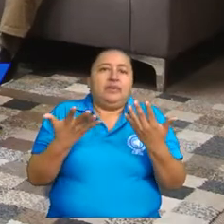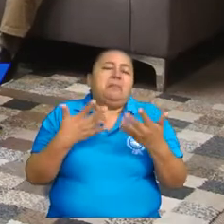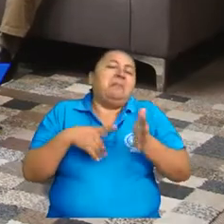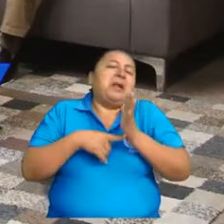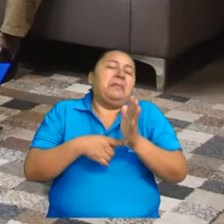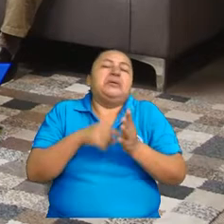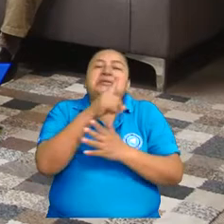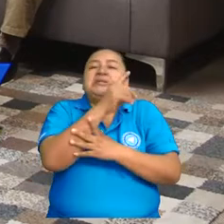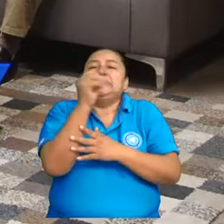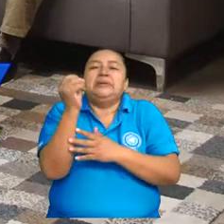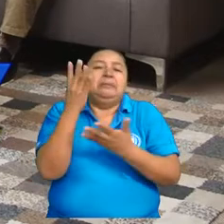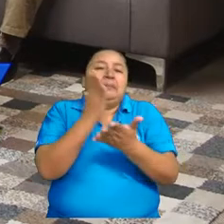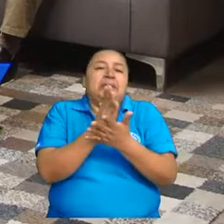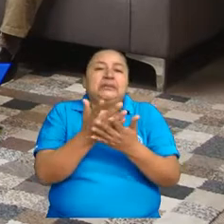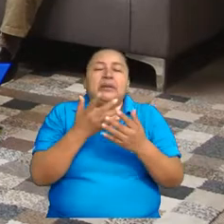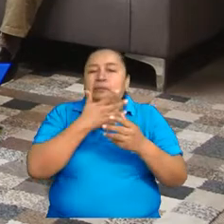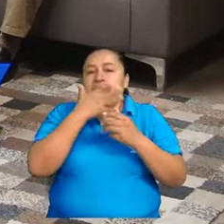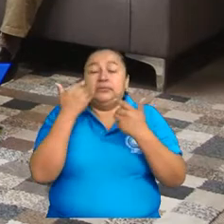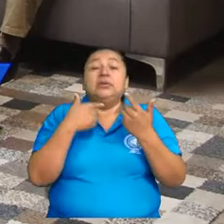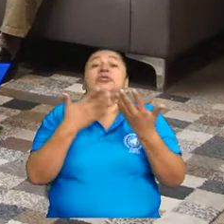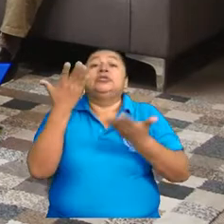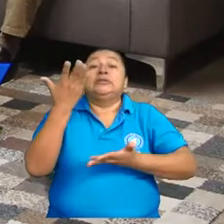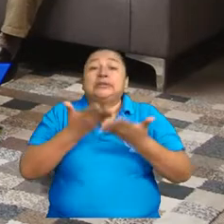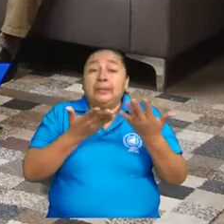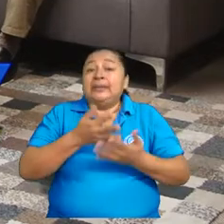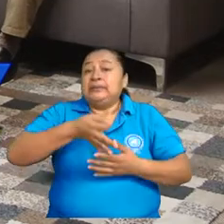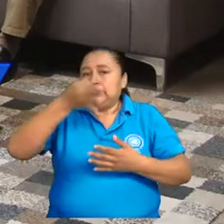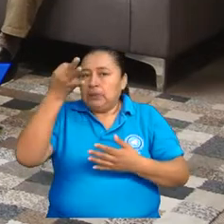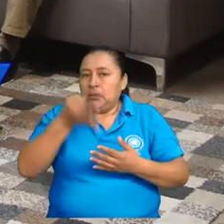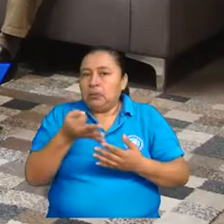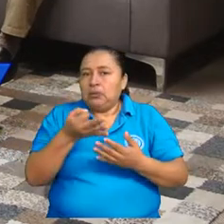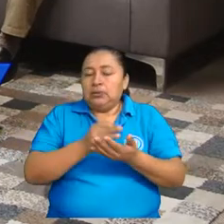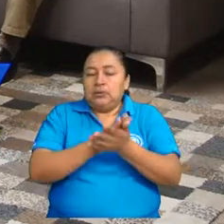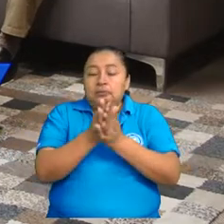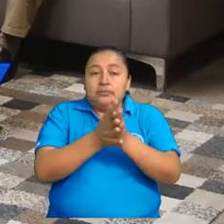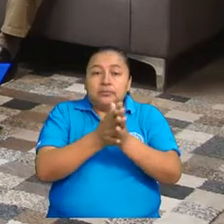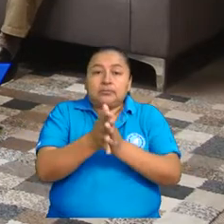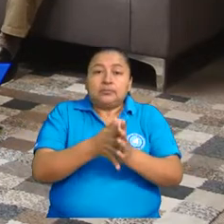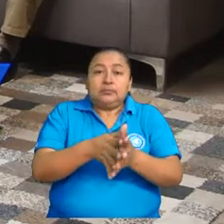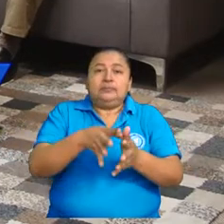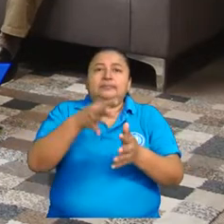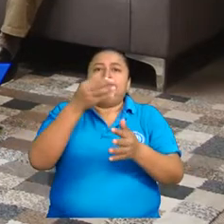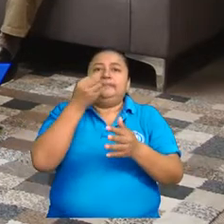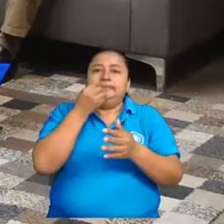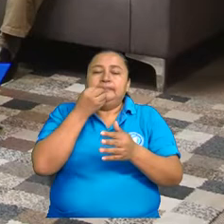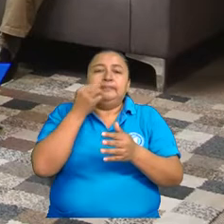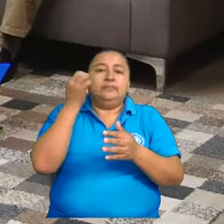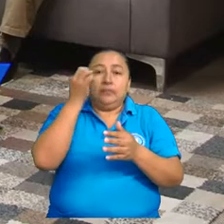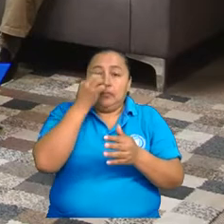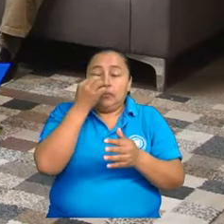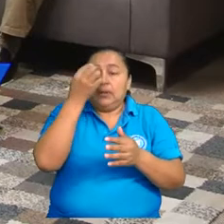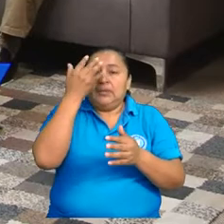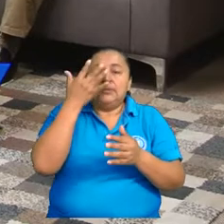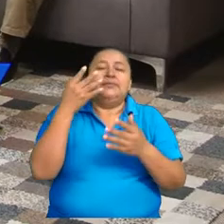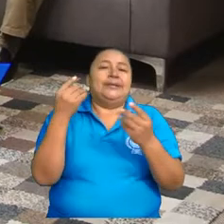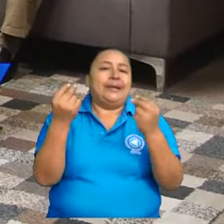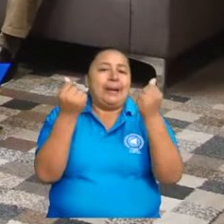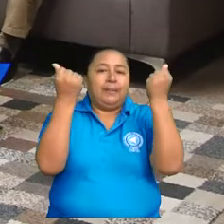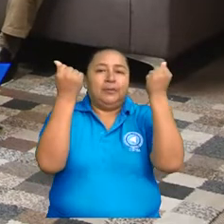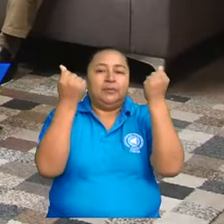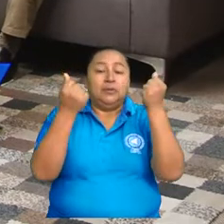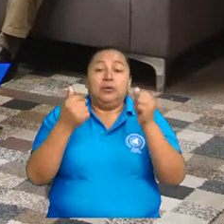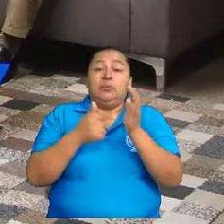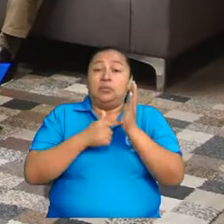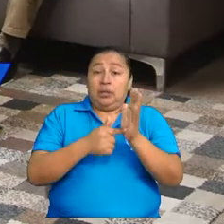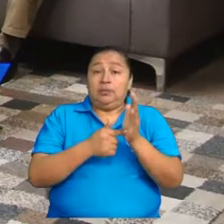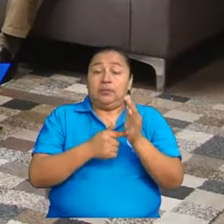veces en el día. Entonces, las probabilidades de llevarnos el virus hacia la boca, la nariz y los ojos son altísimas. Si yo me